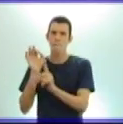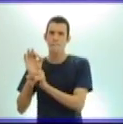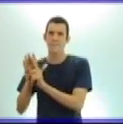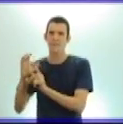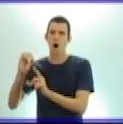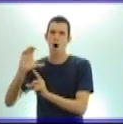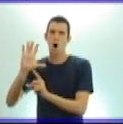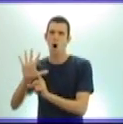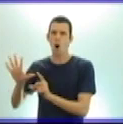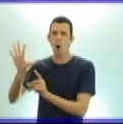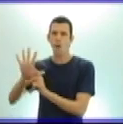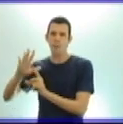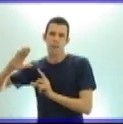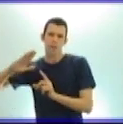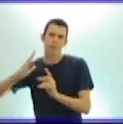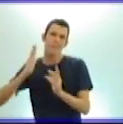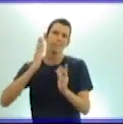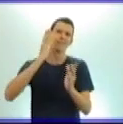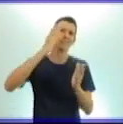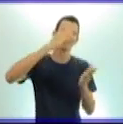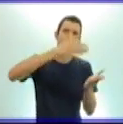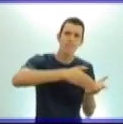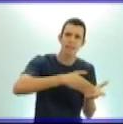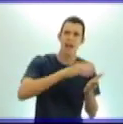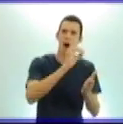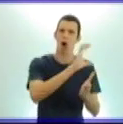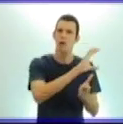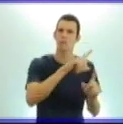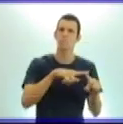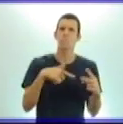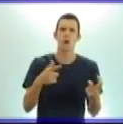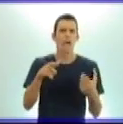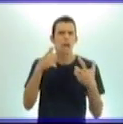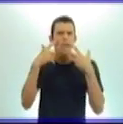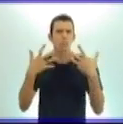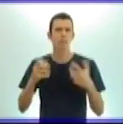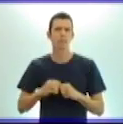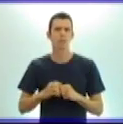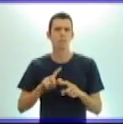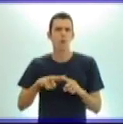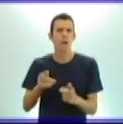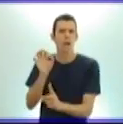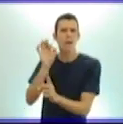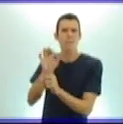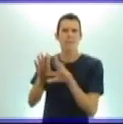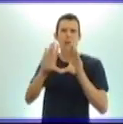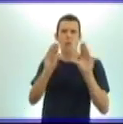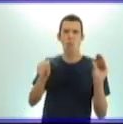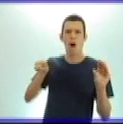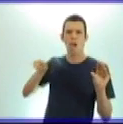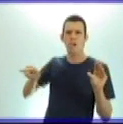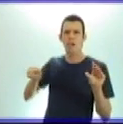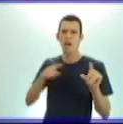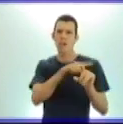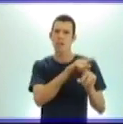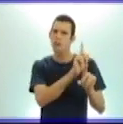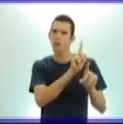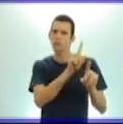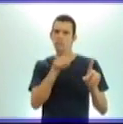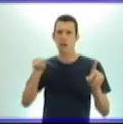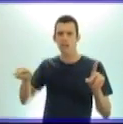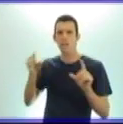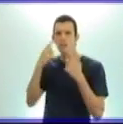detenidamente, podrás tener como referencia los objetivos de la invasión para poder dar respuesta a